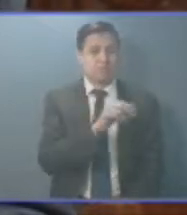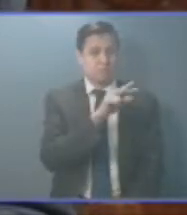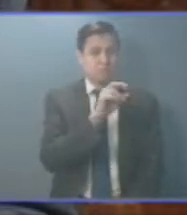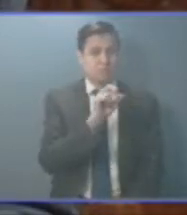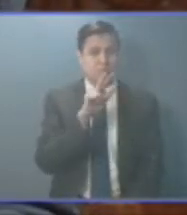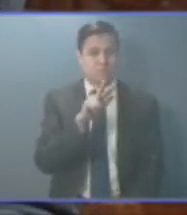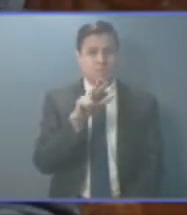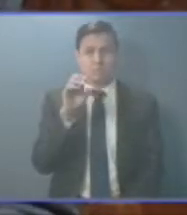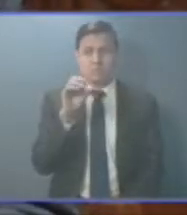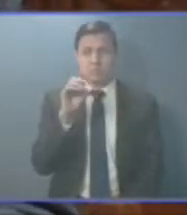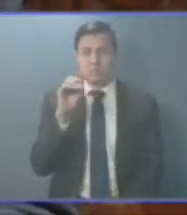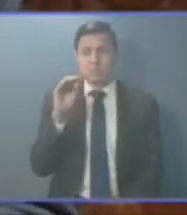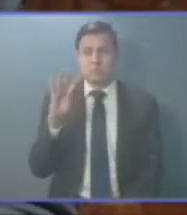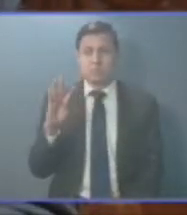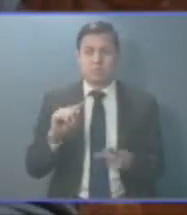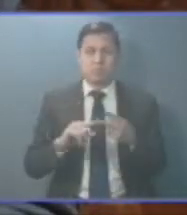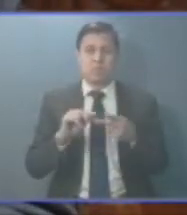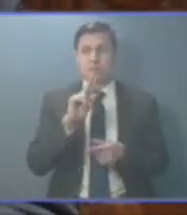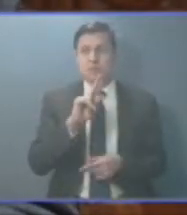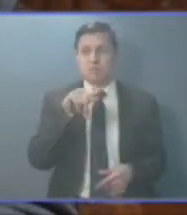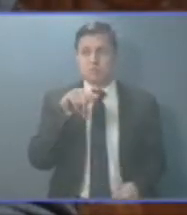2304.